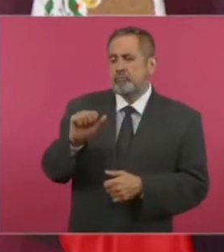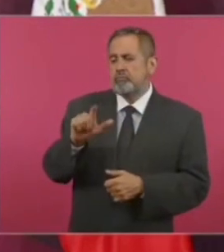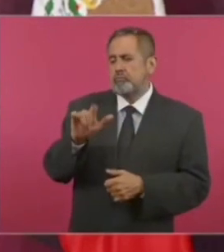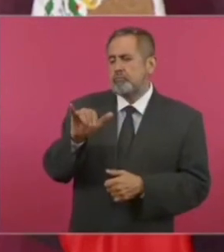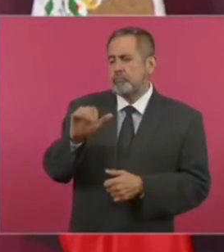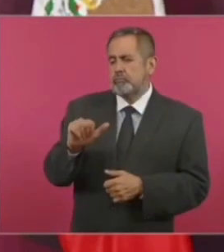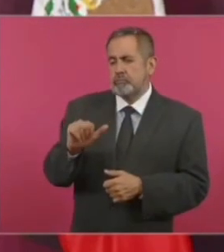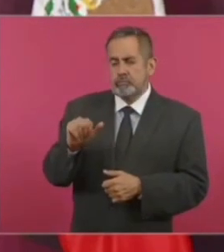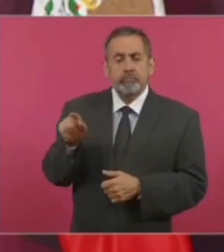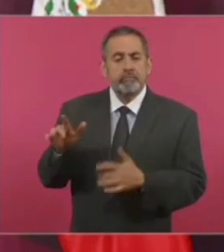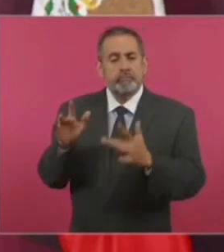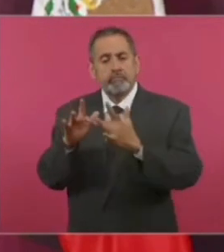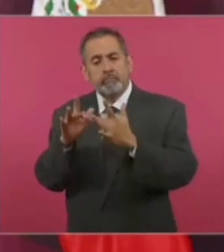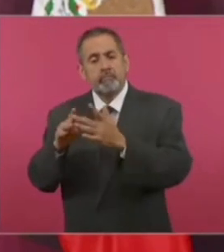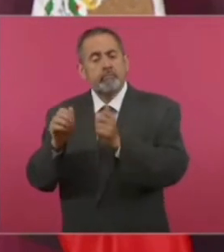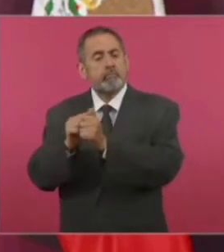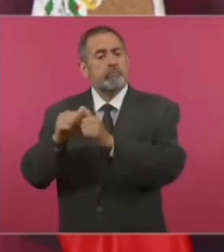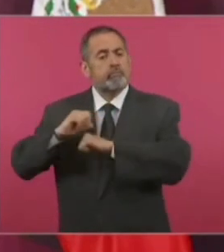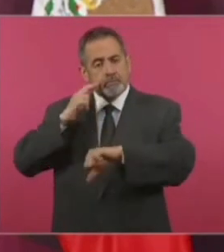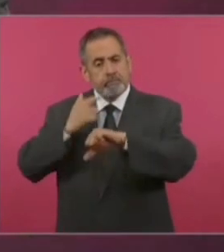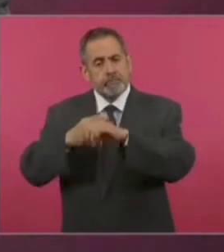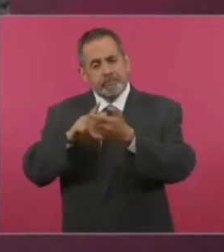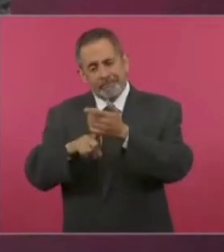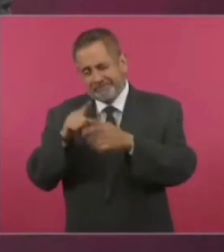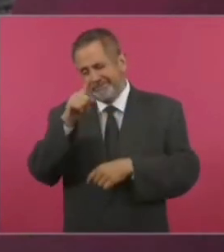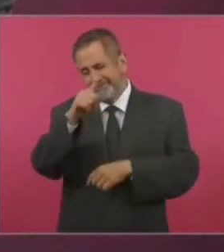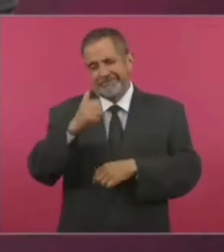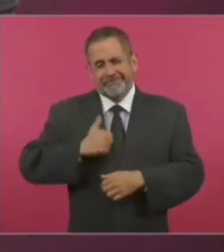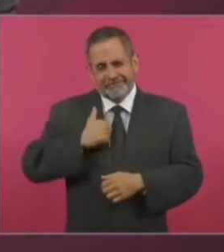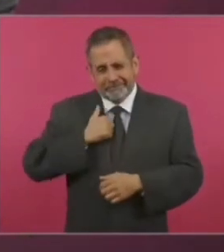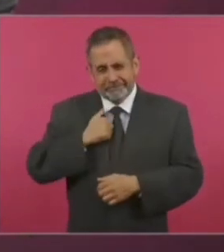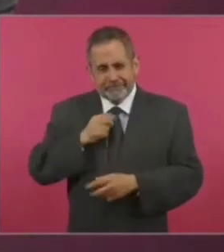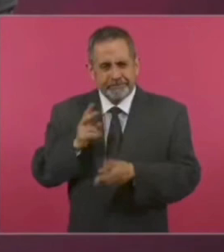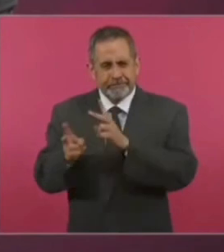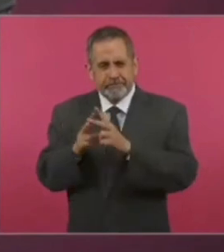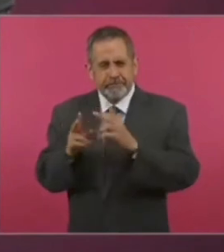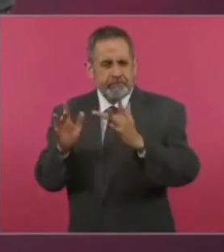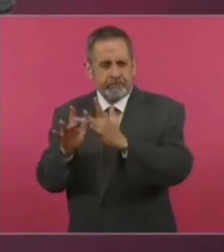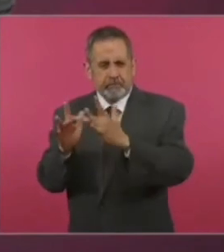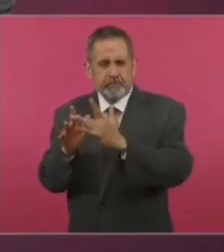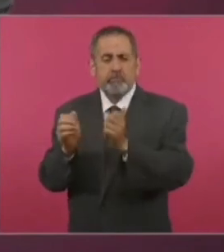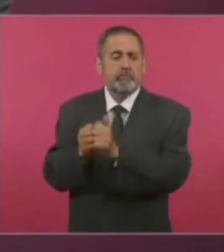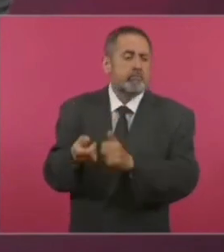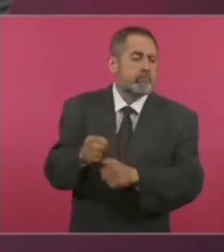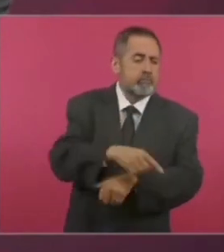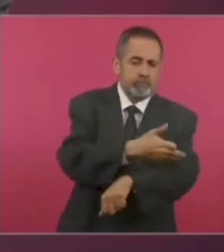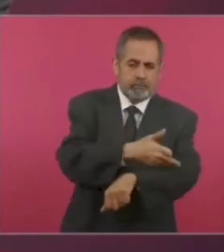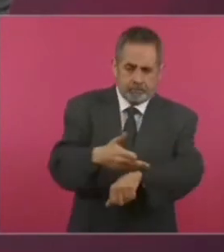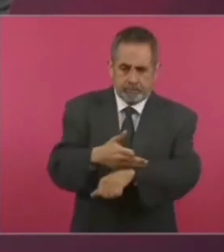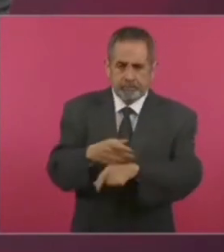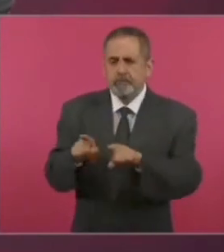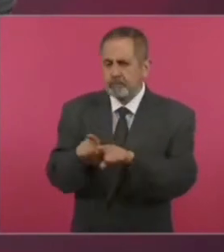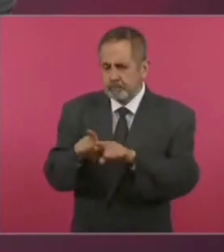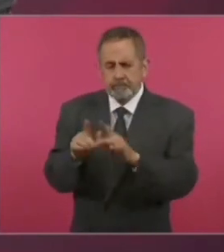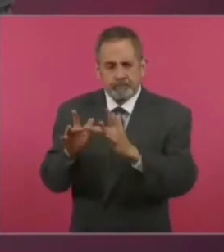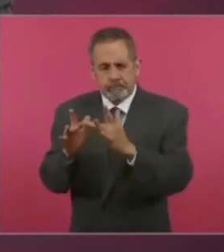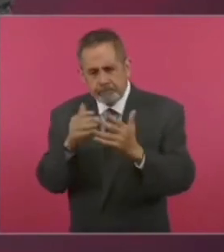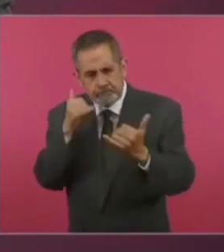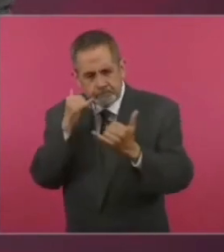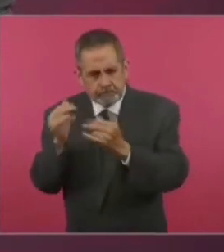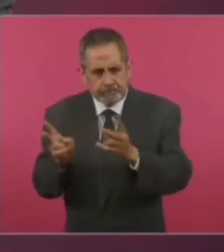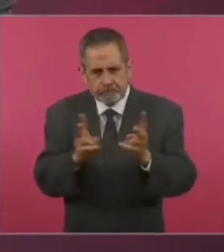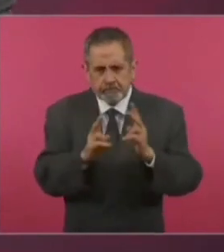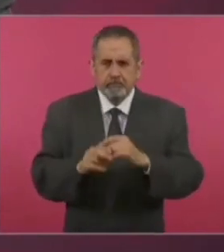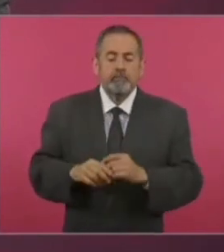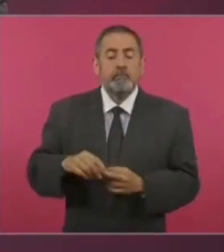hablar con la canciller de Canadá y hay comunicación con los familiares y se está trabajando y la